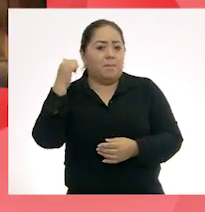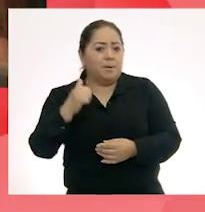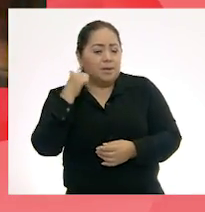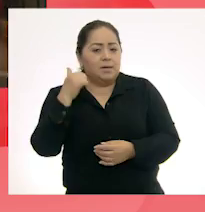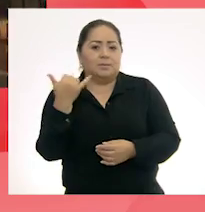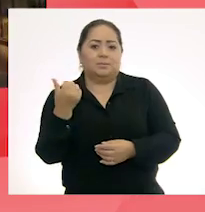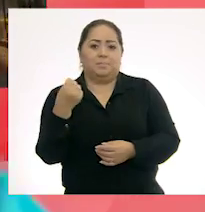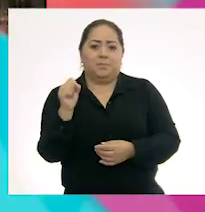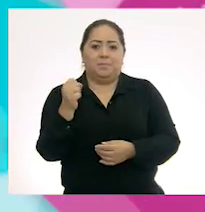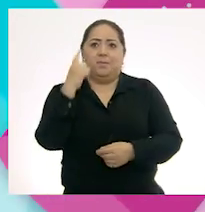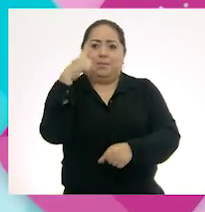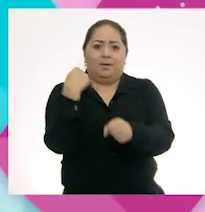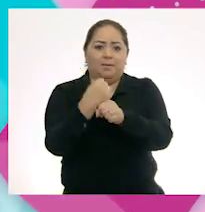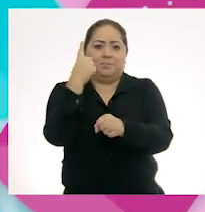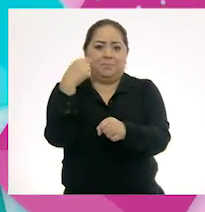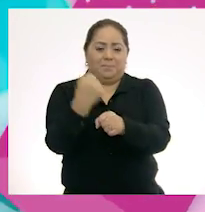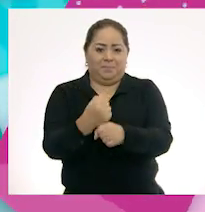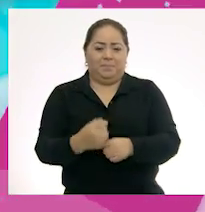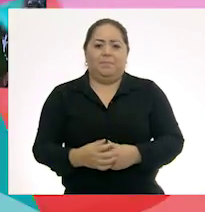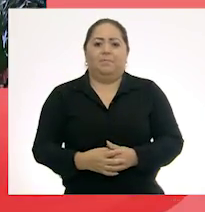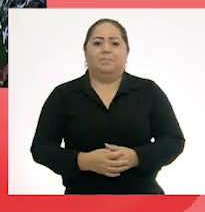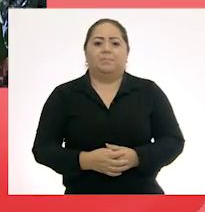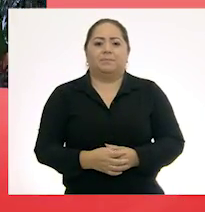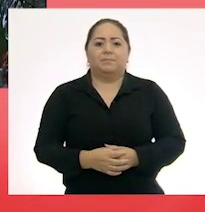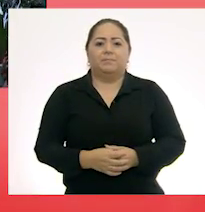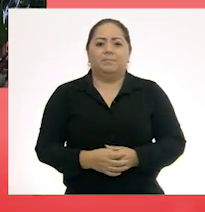y septiembre de cada año.